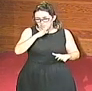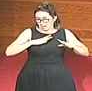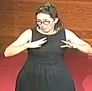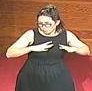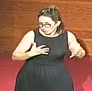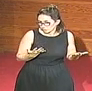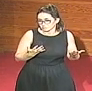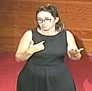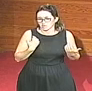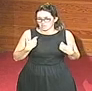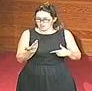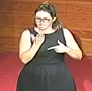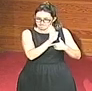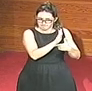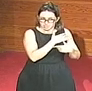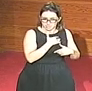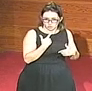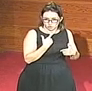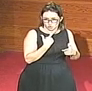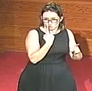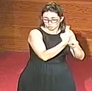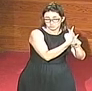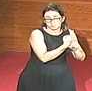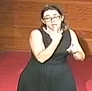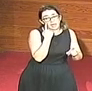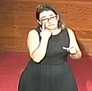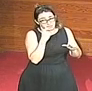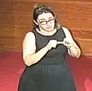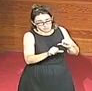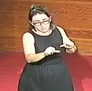presentado alegaciones y vamos a ver, pero al final